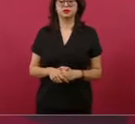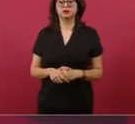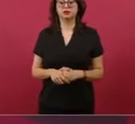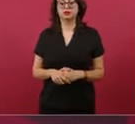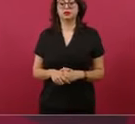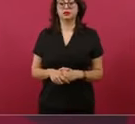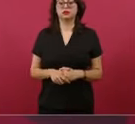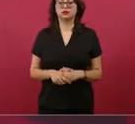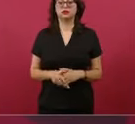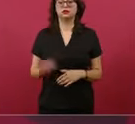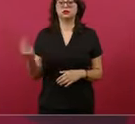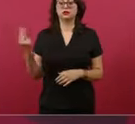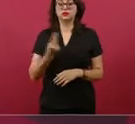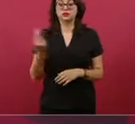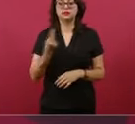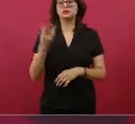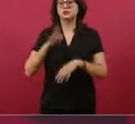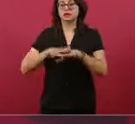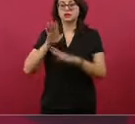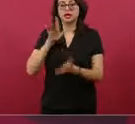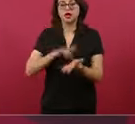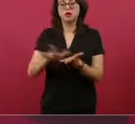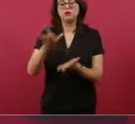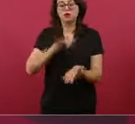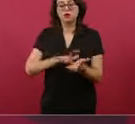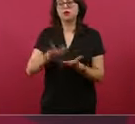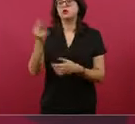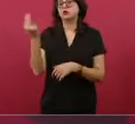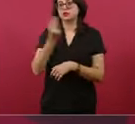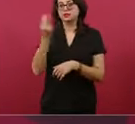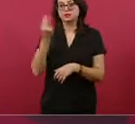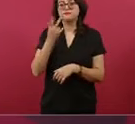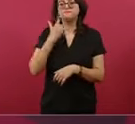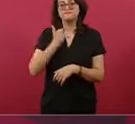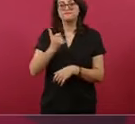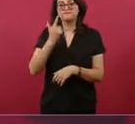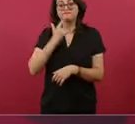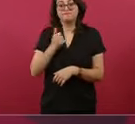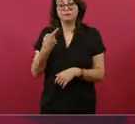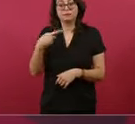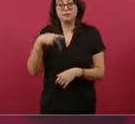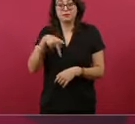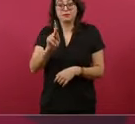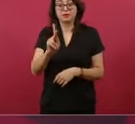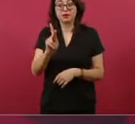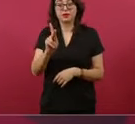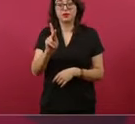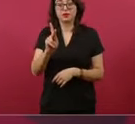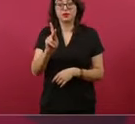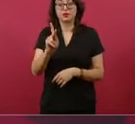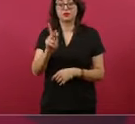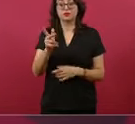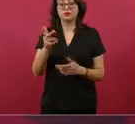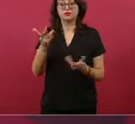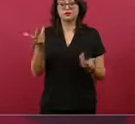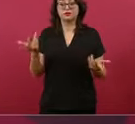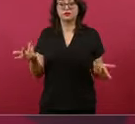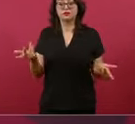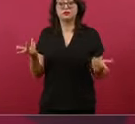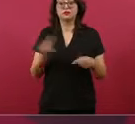de más apoyo. Lo cierto es que hemos venido